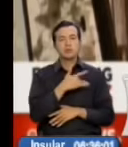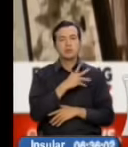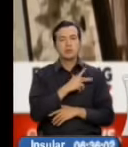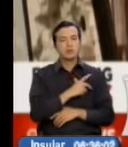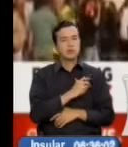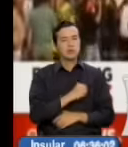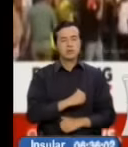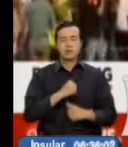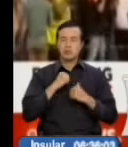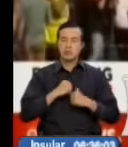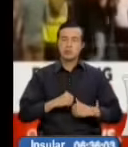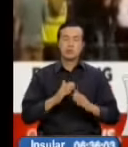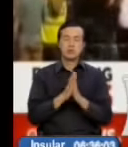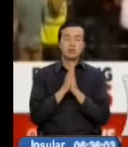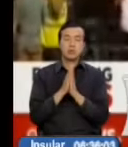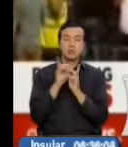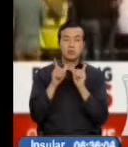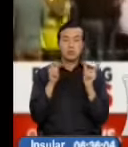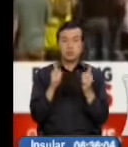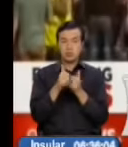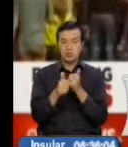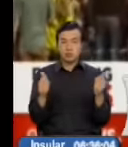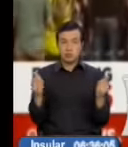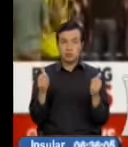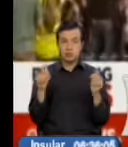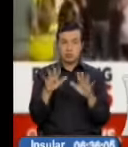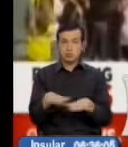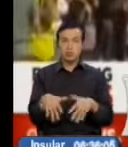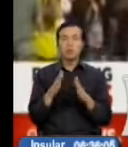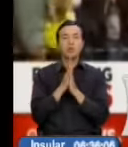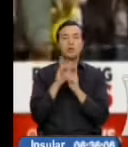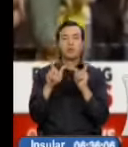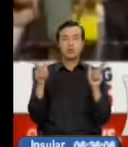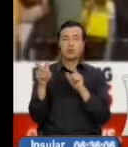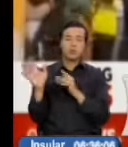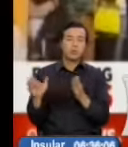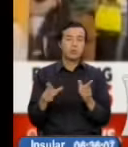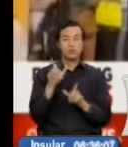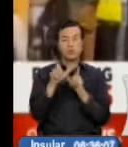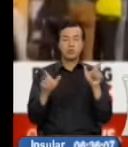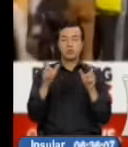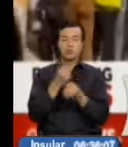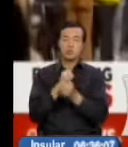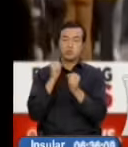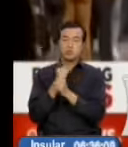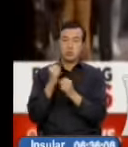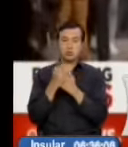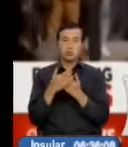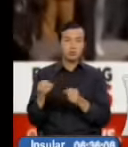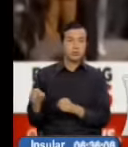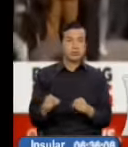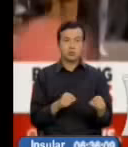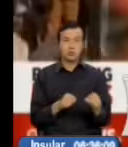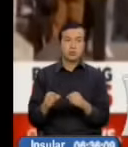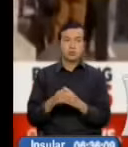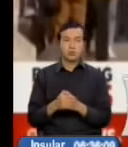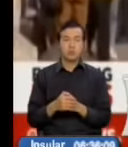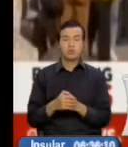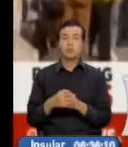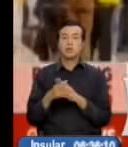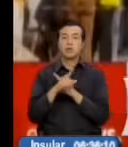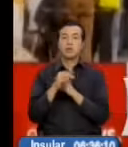triste y pidió a la multitud justamente orar por las víctimas y por los sobrevivientes de este terremoto. Ya a través de